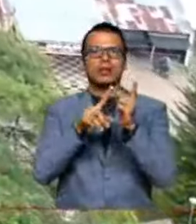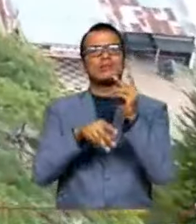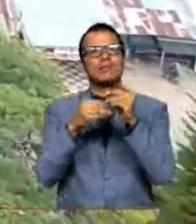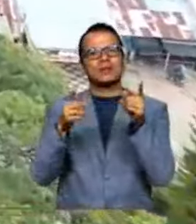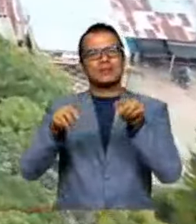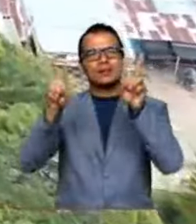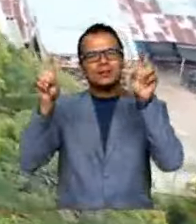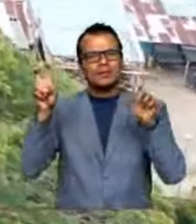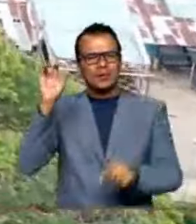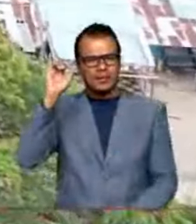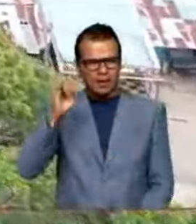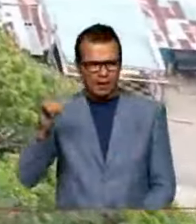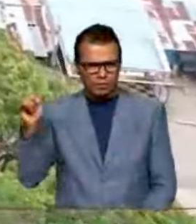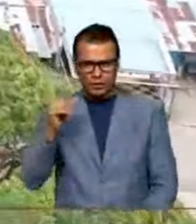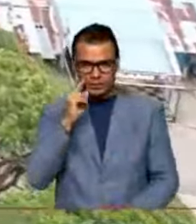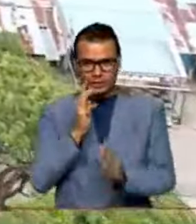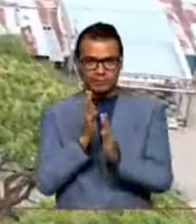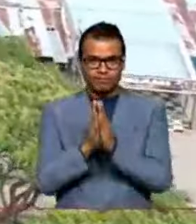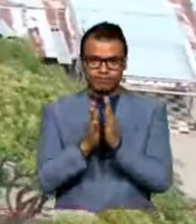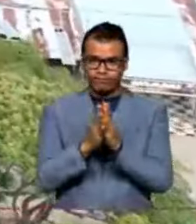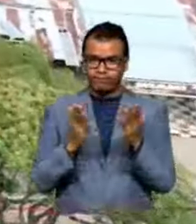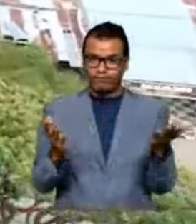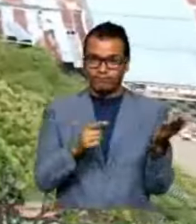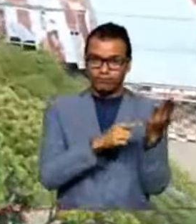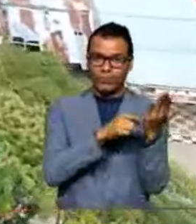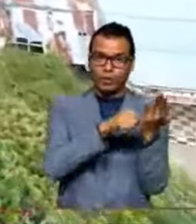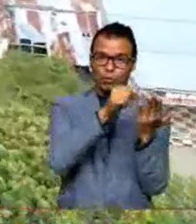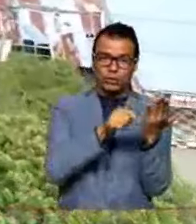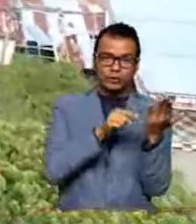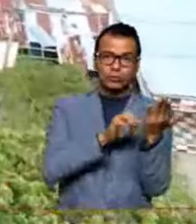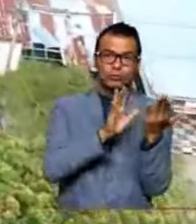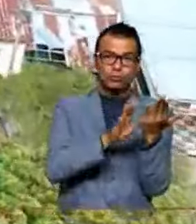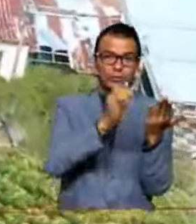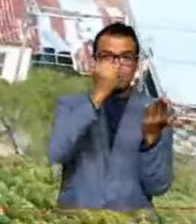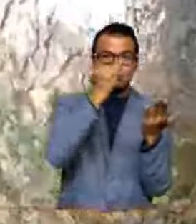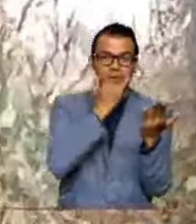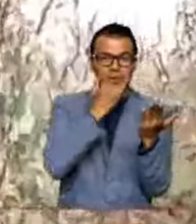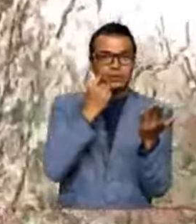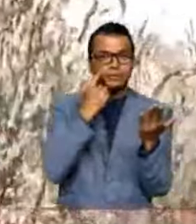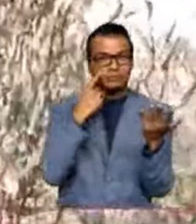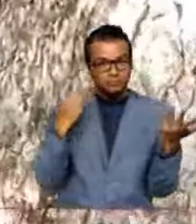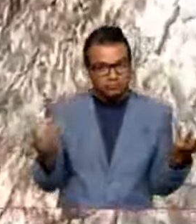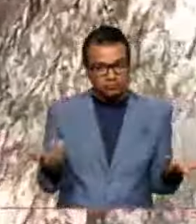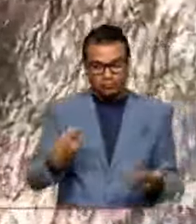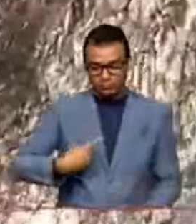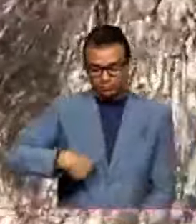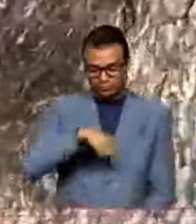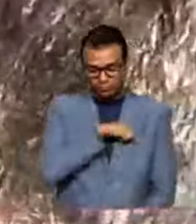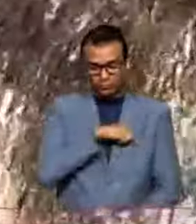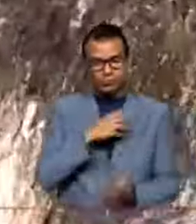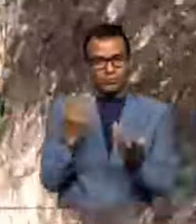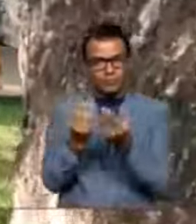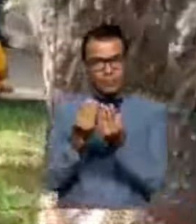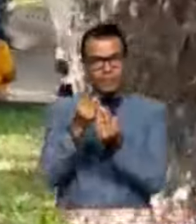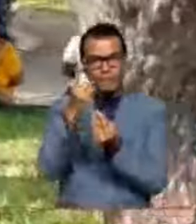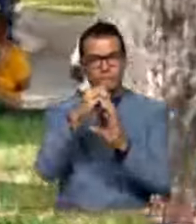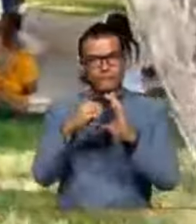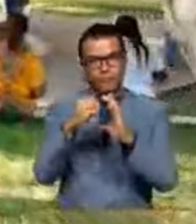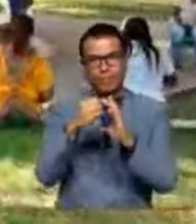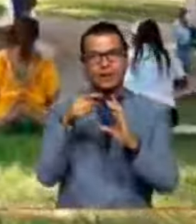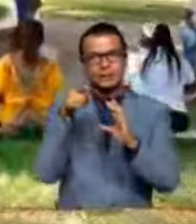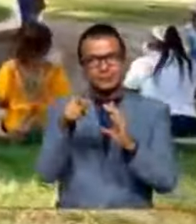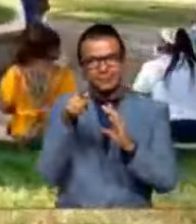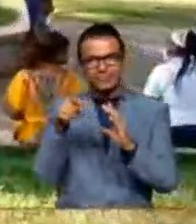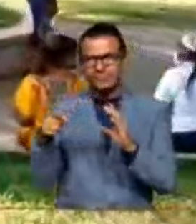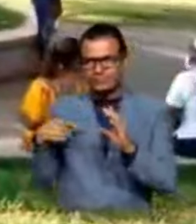autoridades alertaron sobre contratos específicos al hablar con telepacífico noticias la contralora del